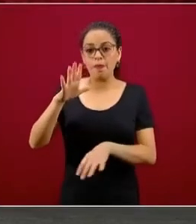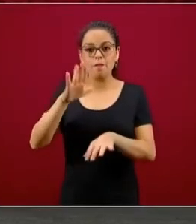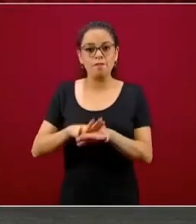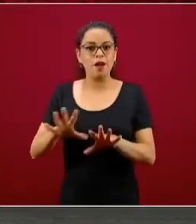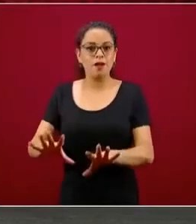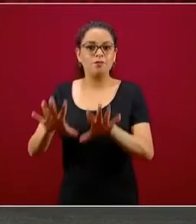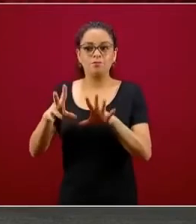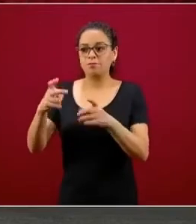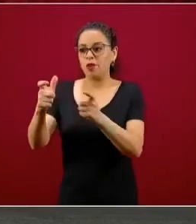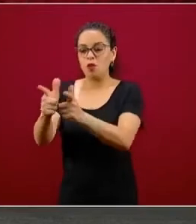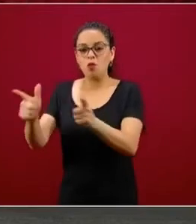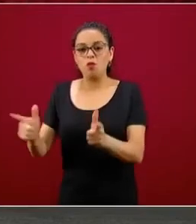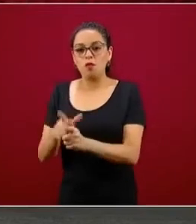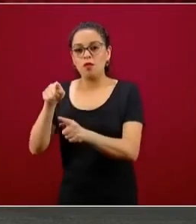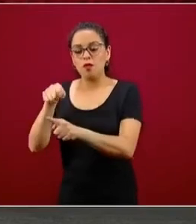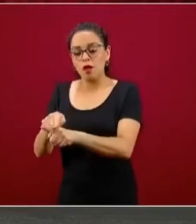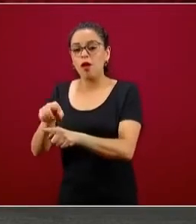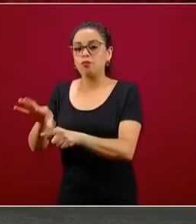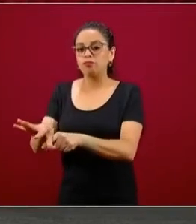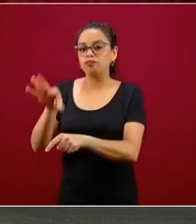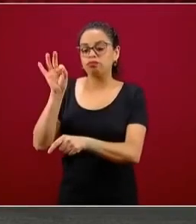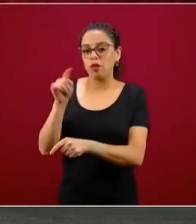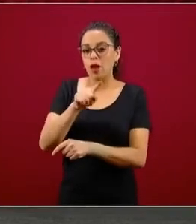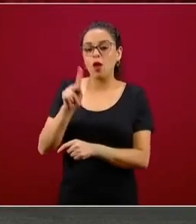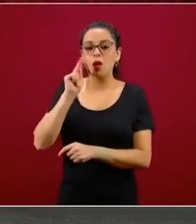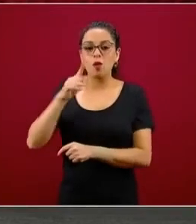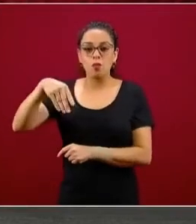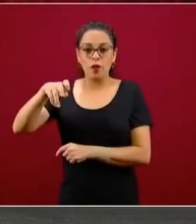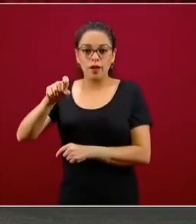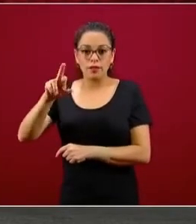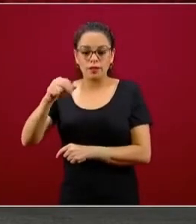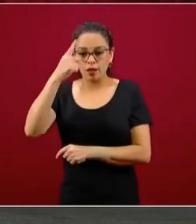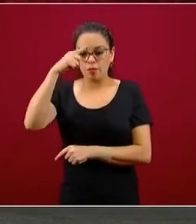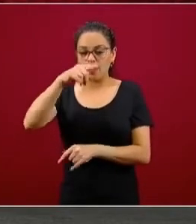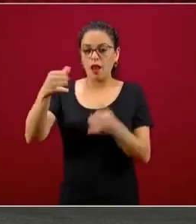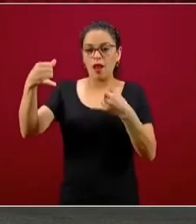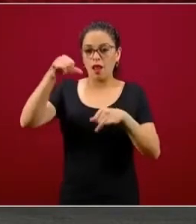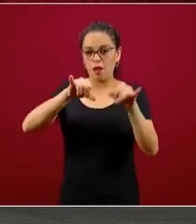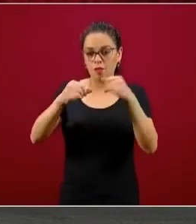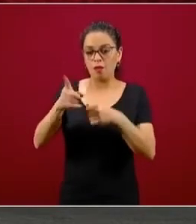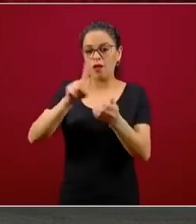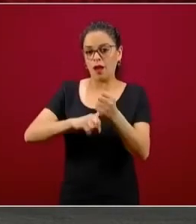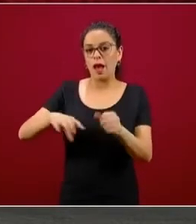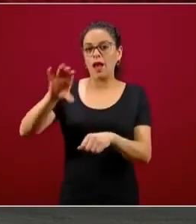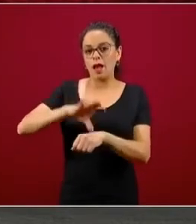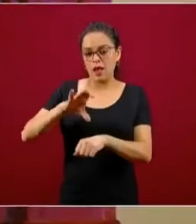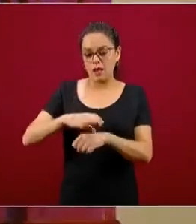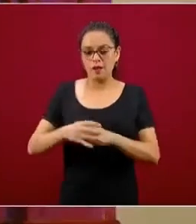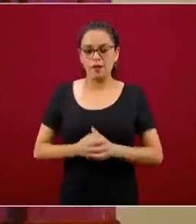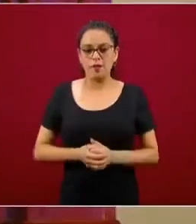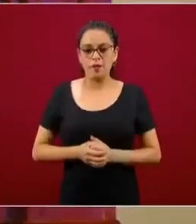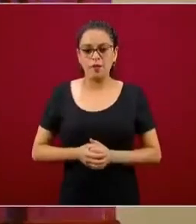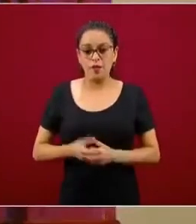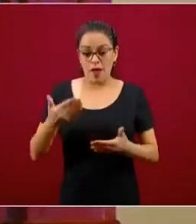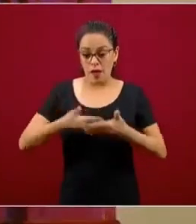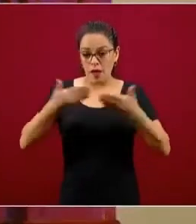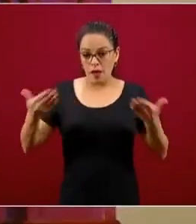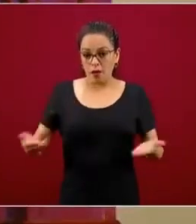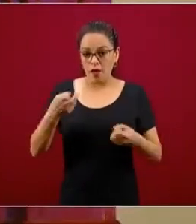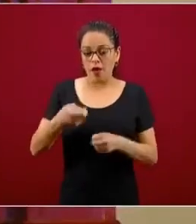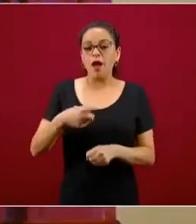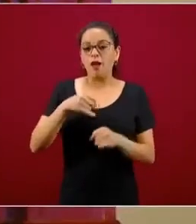grupo de muestras que también se están obteniendo es la de laboratorios clínicos. Y pues bueno, a partir de ahora vamos a estar actualizando